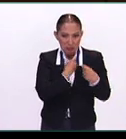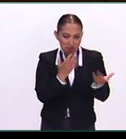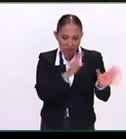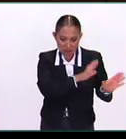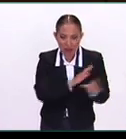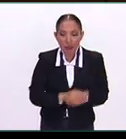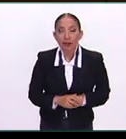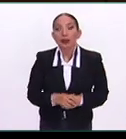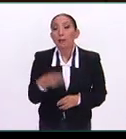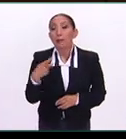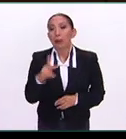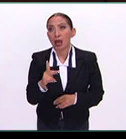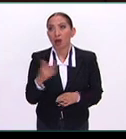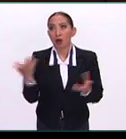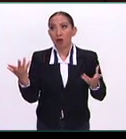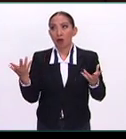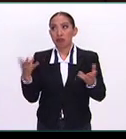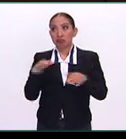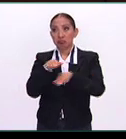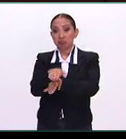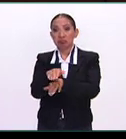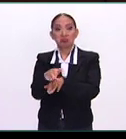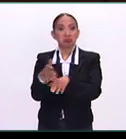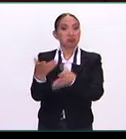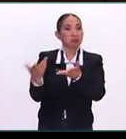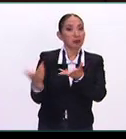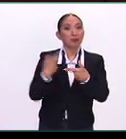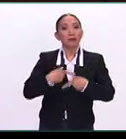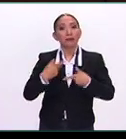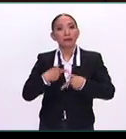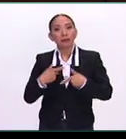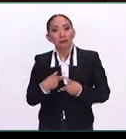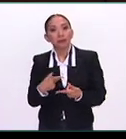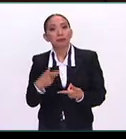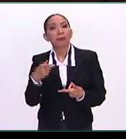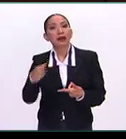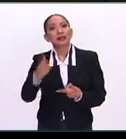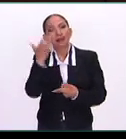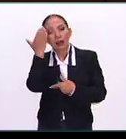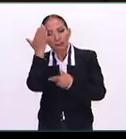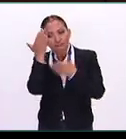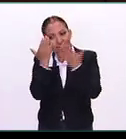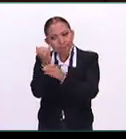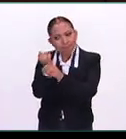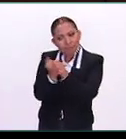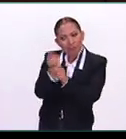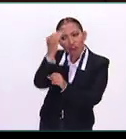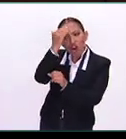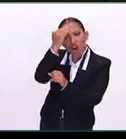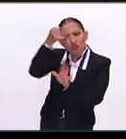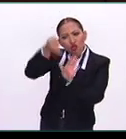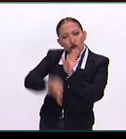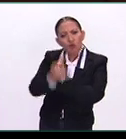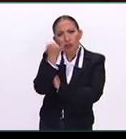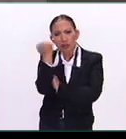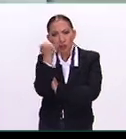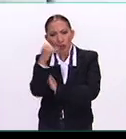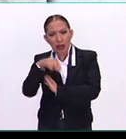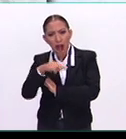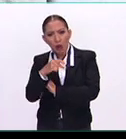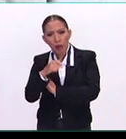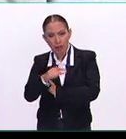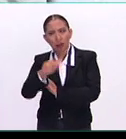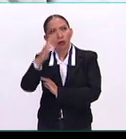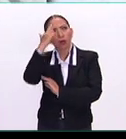Pero en lo que concierne a personas que estudiaran, que conocieran la lengua,